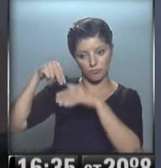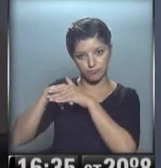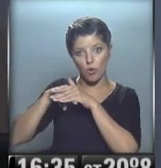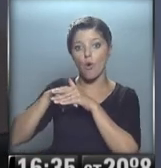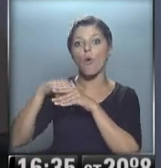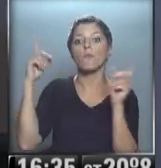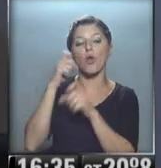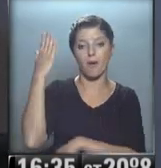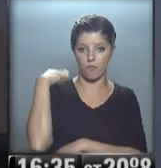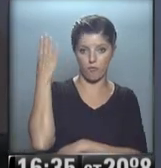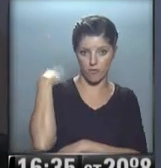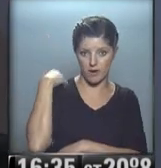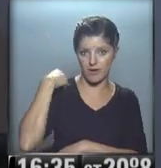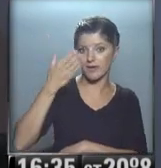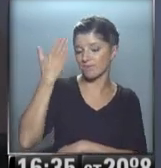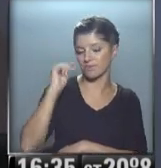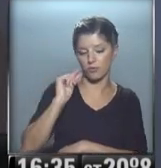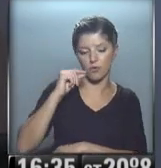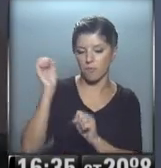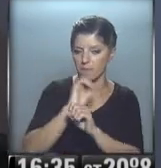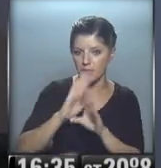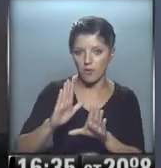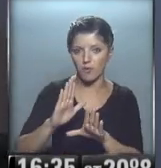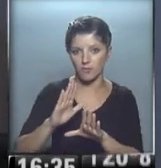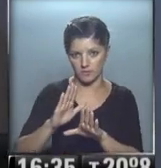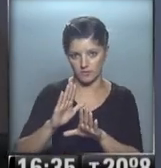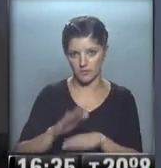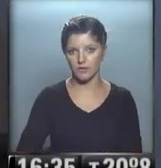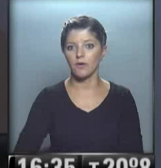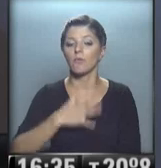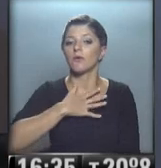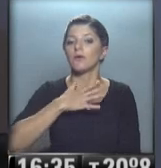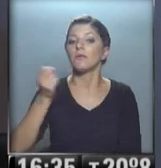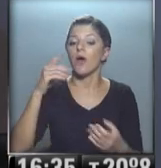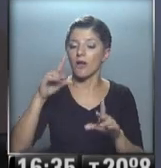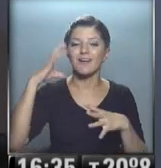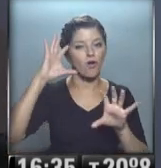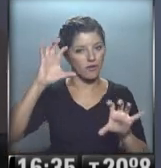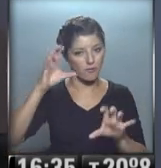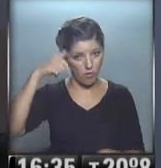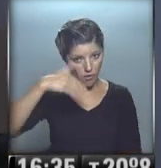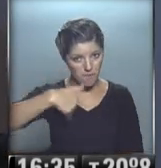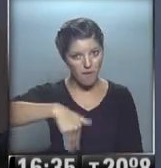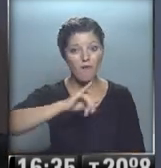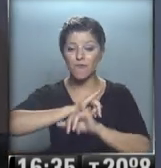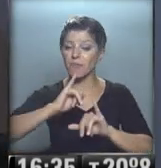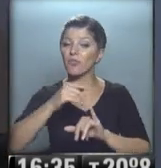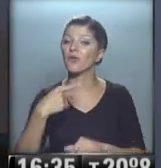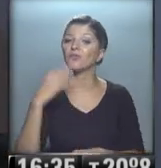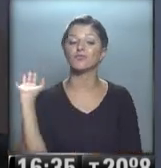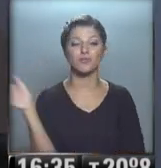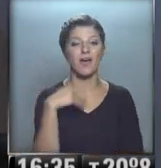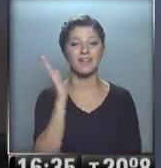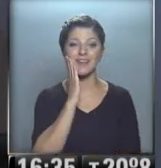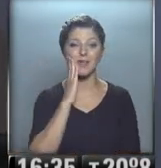problema pulmonar que se agravó en las últimas horas a raíz de una deficiencia renal. Les recordamos que vamos a estar informándolos durante toda la tarde, pero